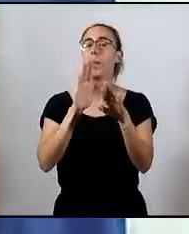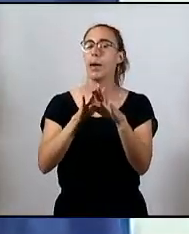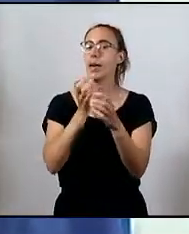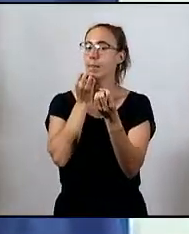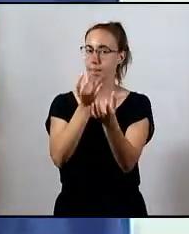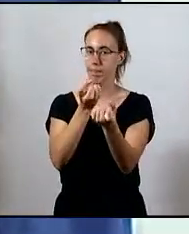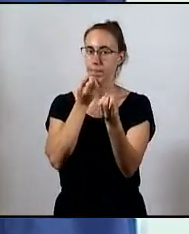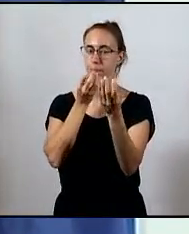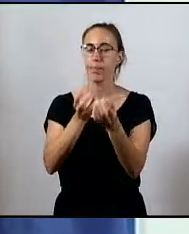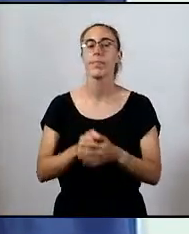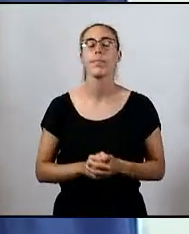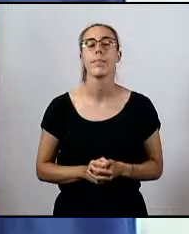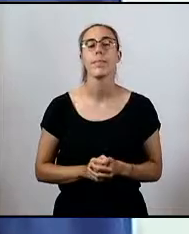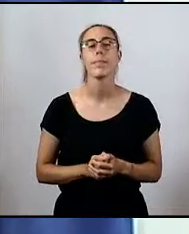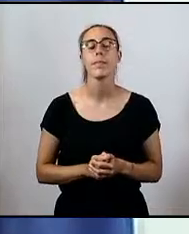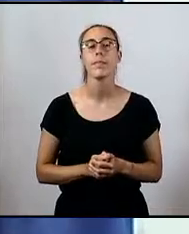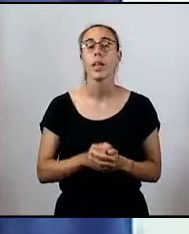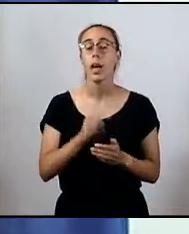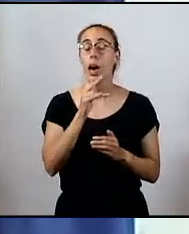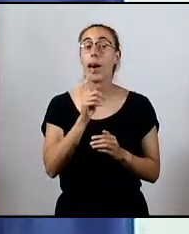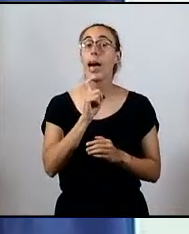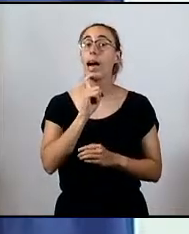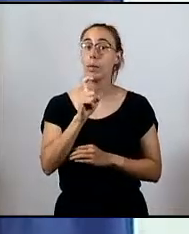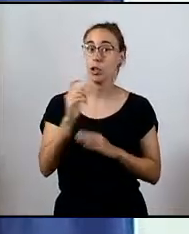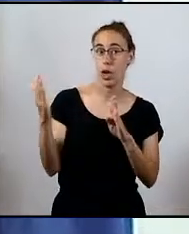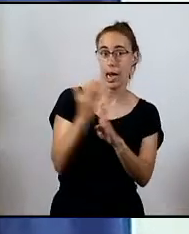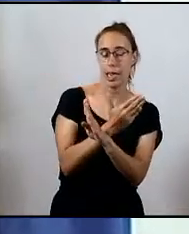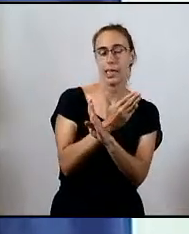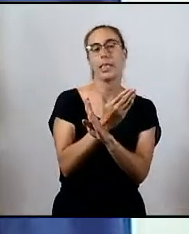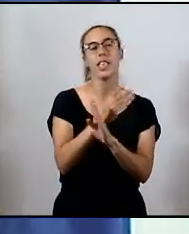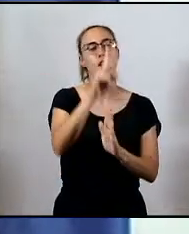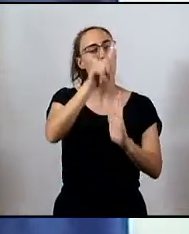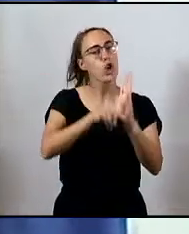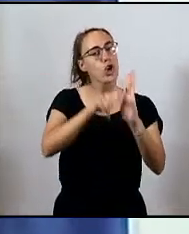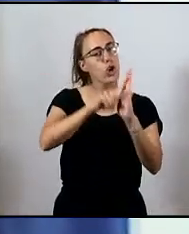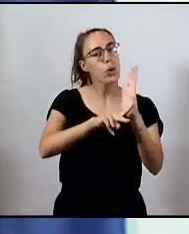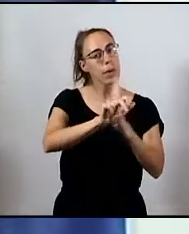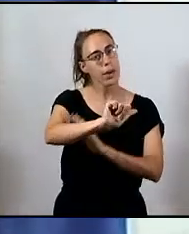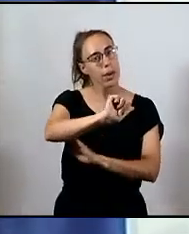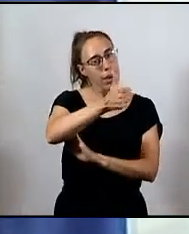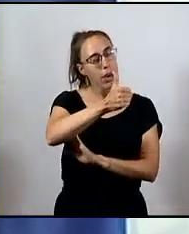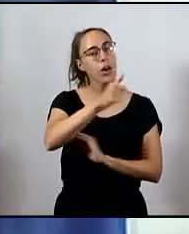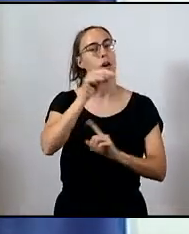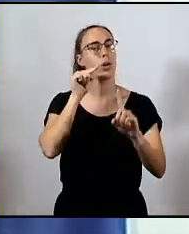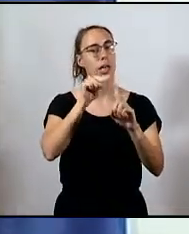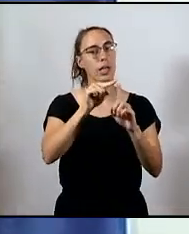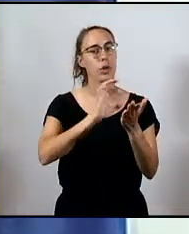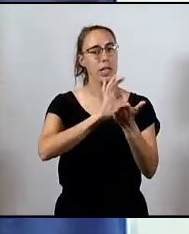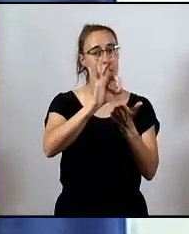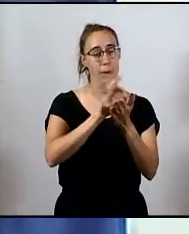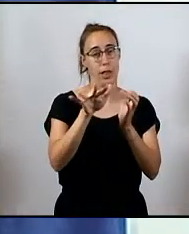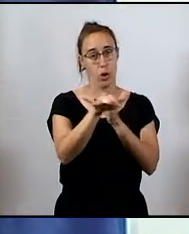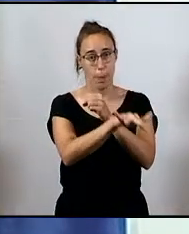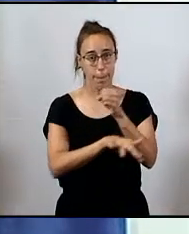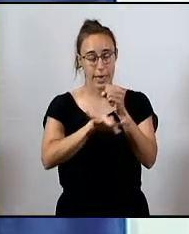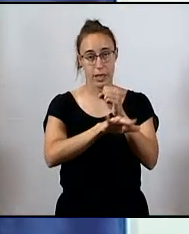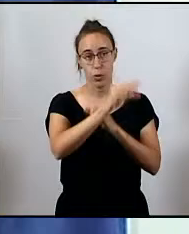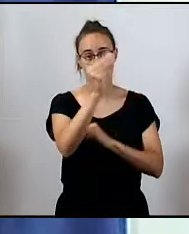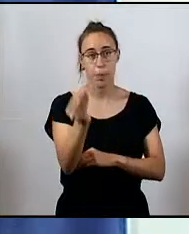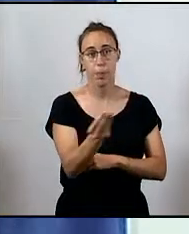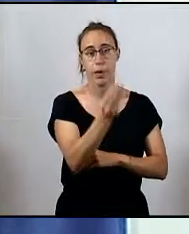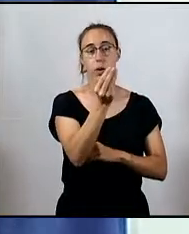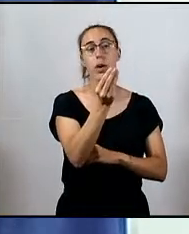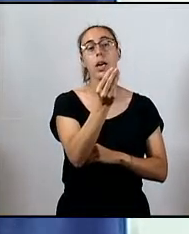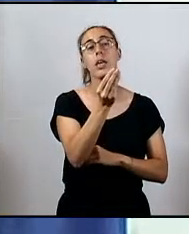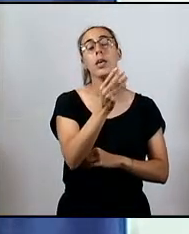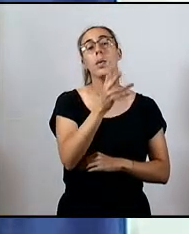competencia. Les adelanto que hemos aprobado medidas para mejorar el funcionamiento de los servicios básicos en los municipios, el día a